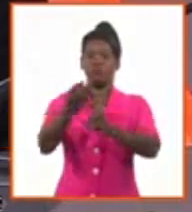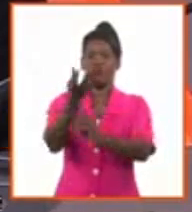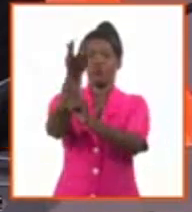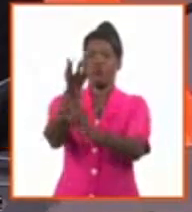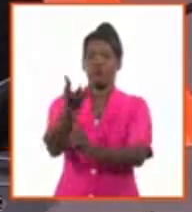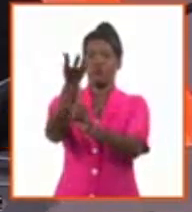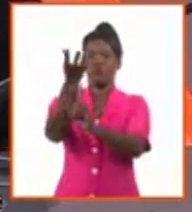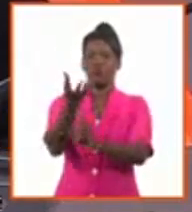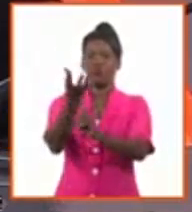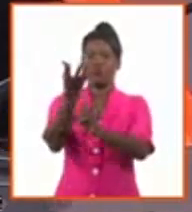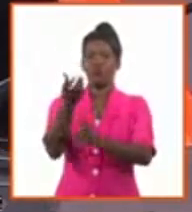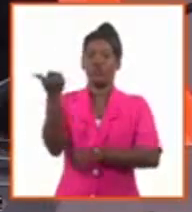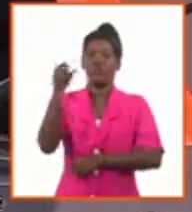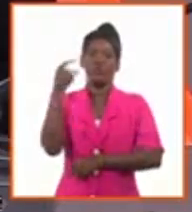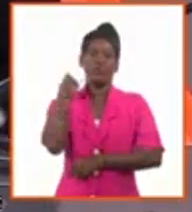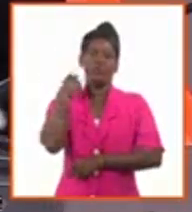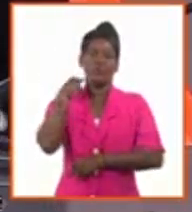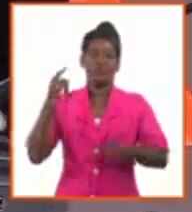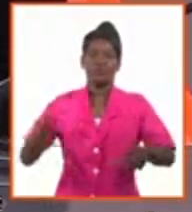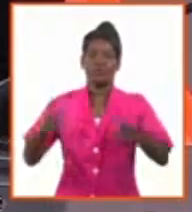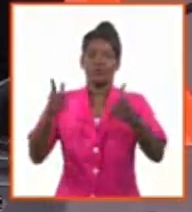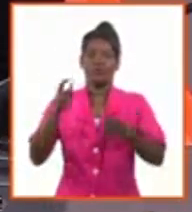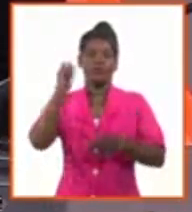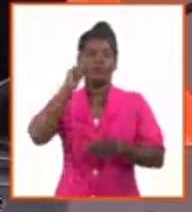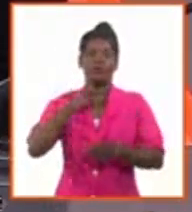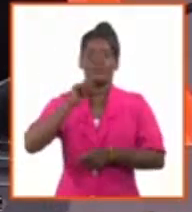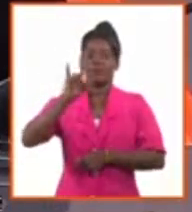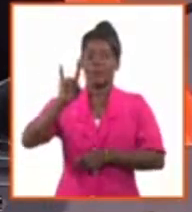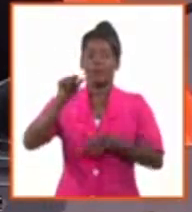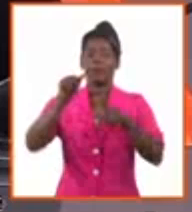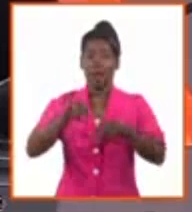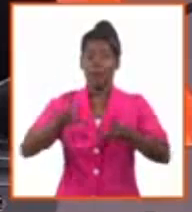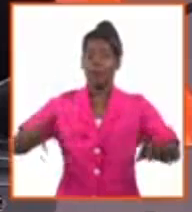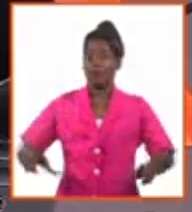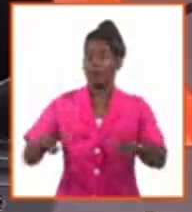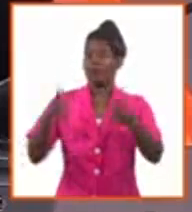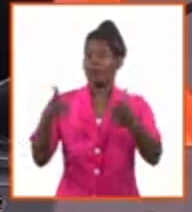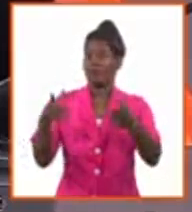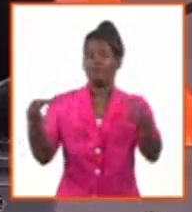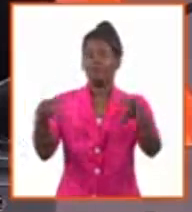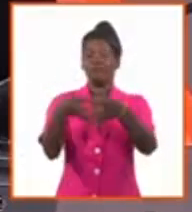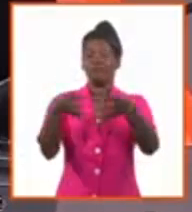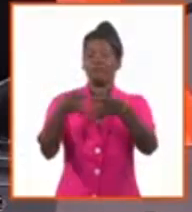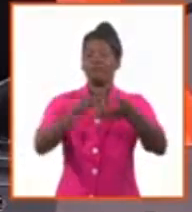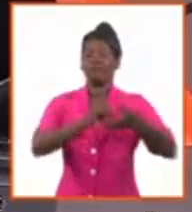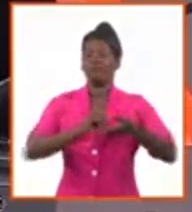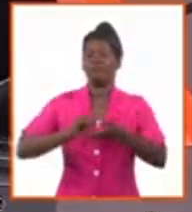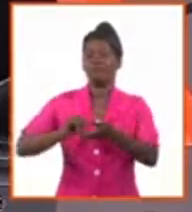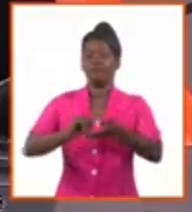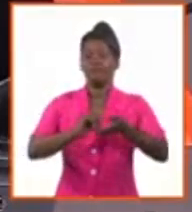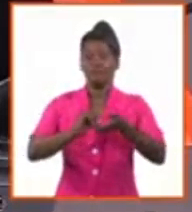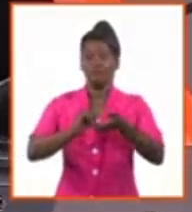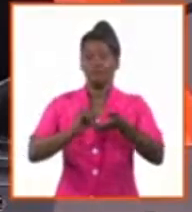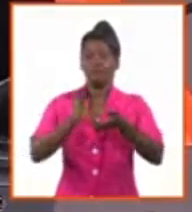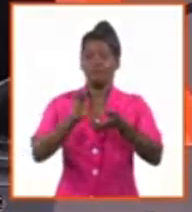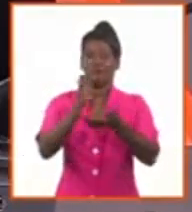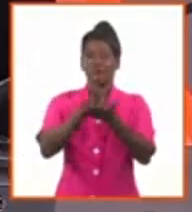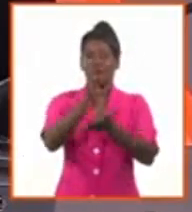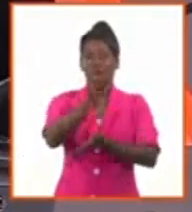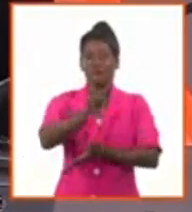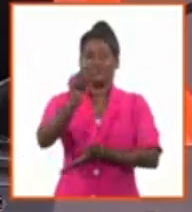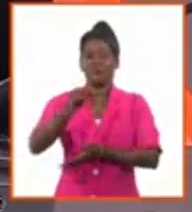la Federación Estudiantil Universitaria. En el año del centenario de nuestra organización estudiantil de la educación superior, pues